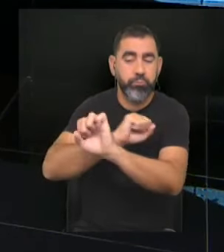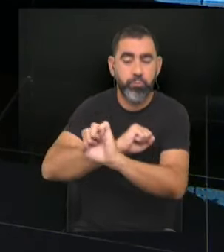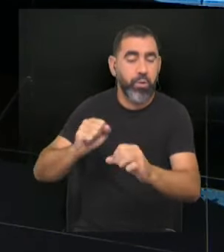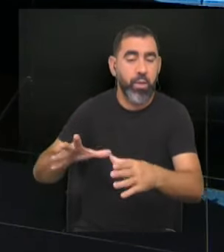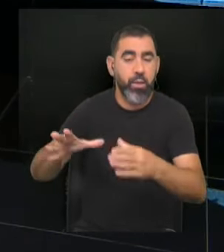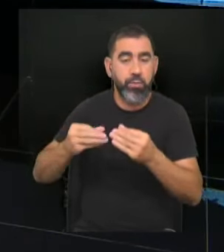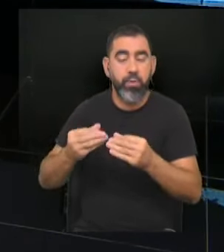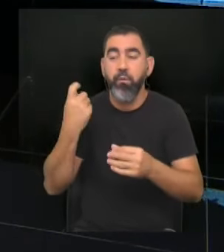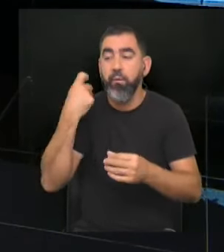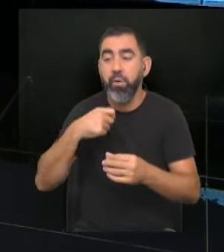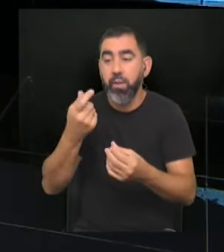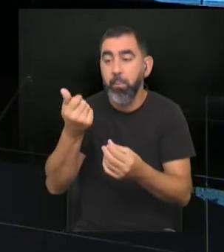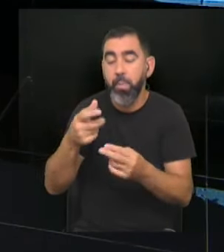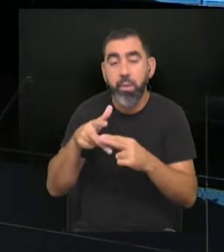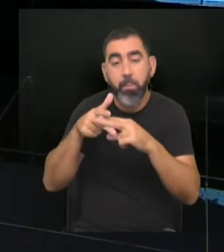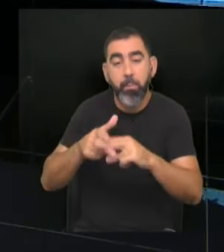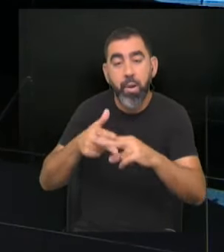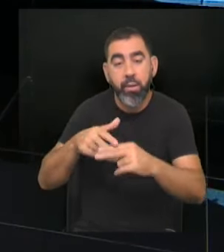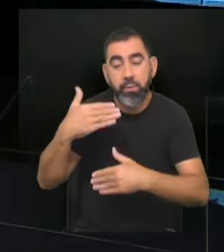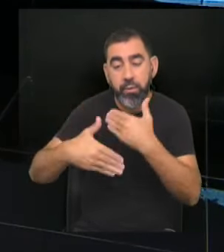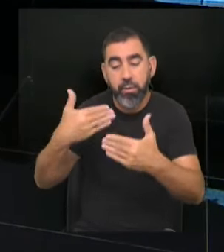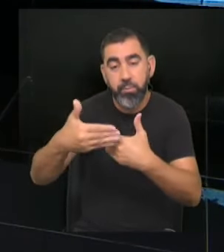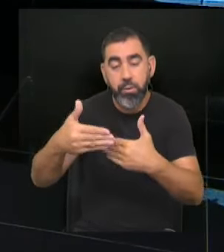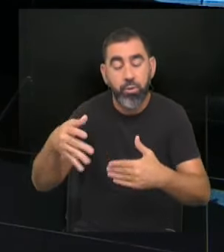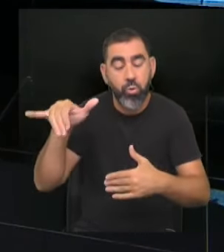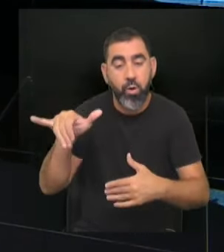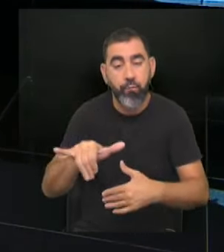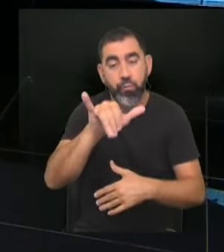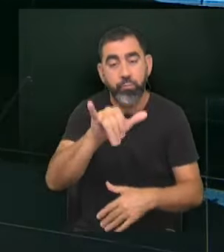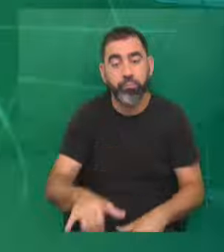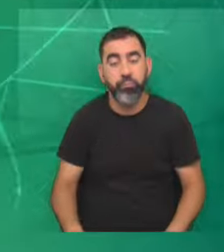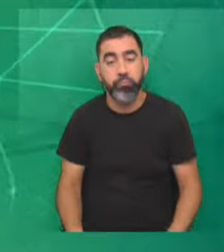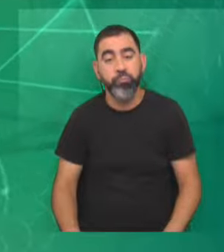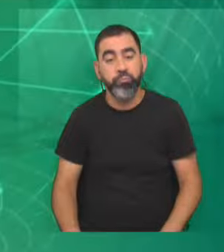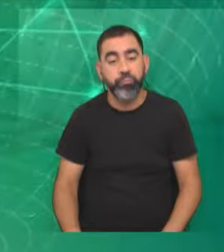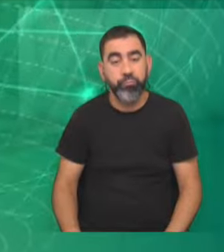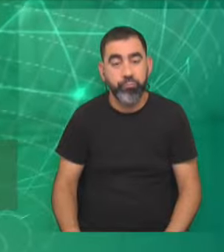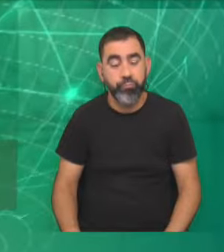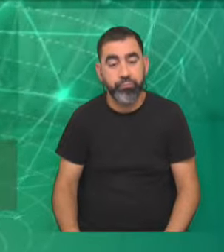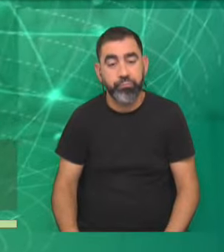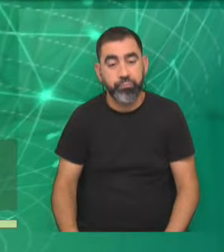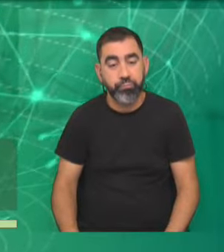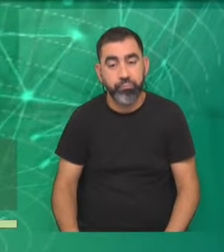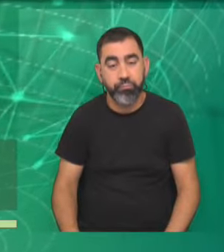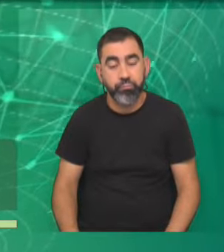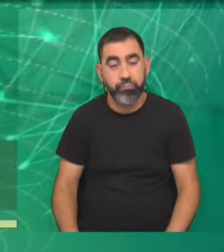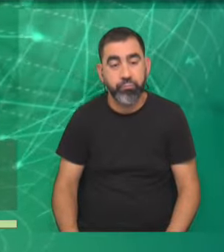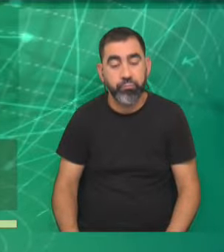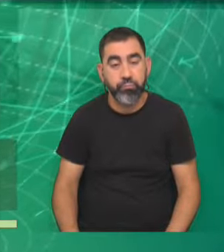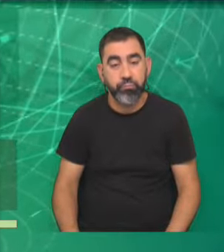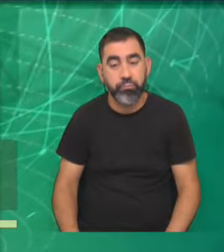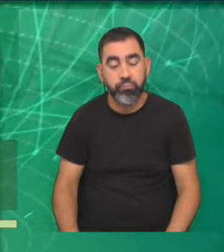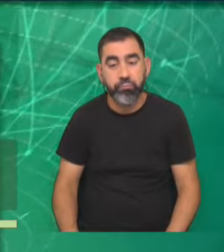aceptarla por falta de recursos para poner a punto estas aeronaves Así lo indica un informe del portal especializado